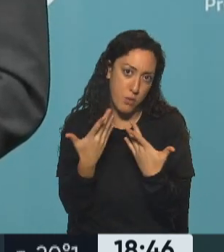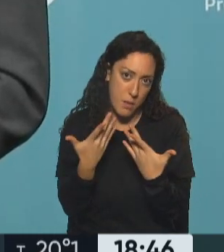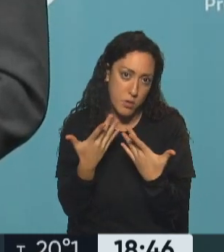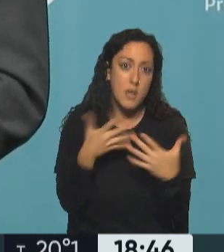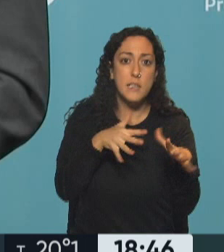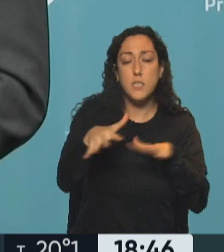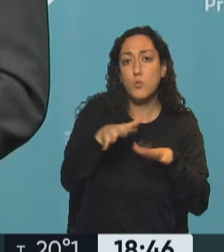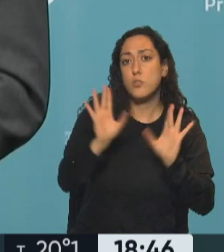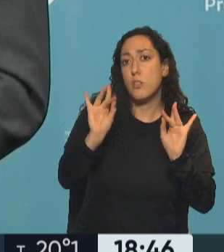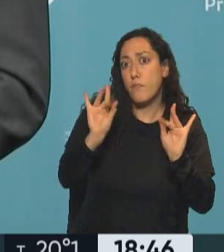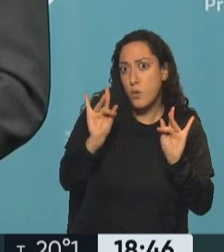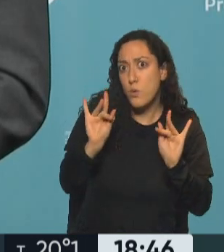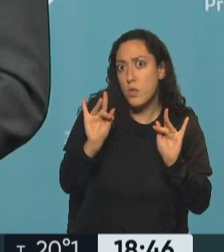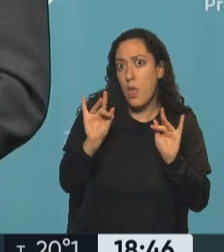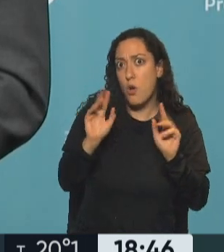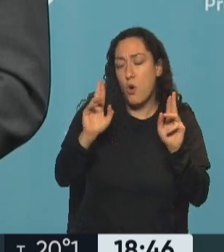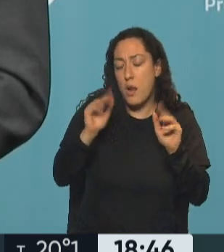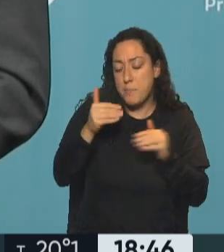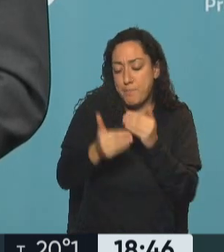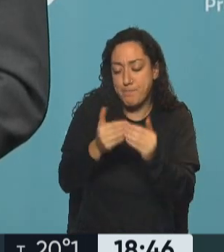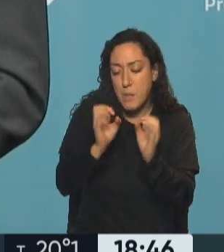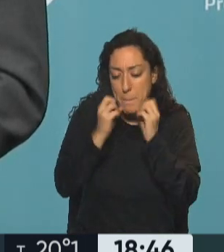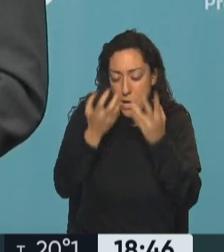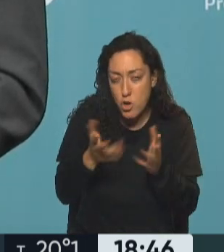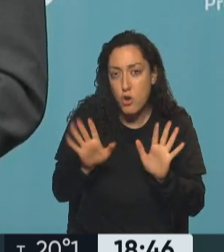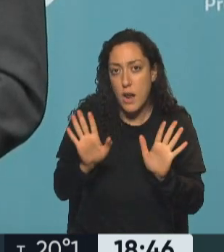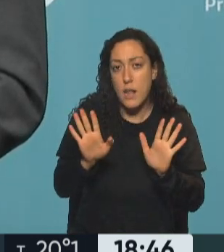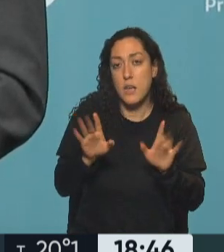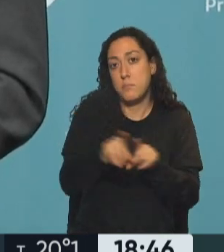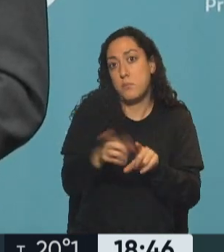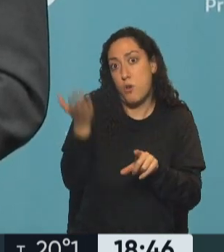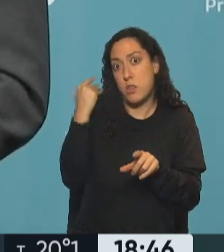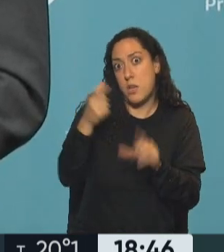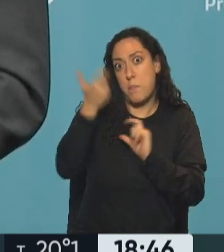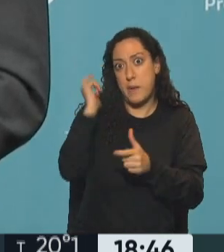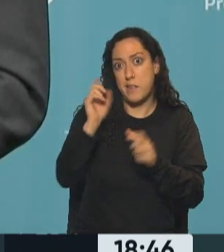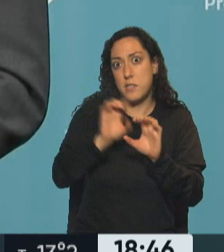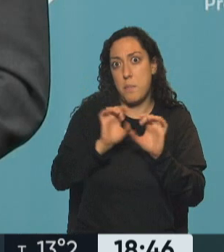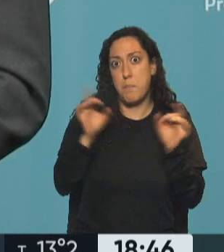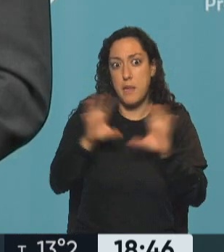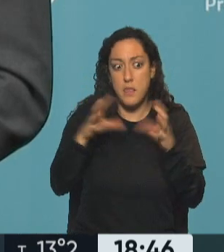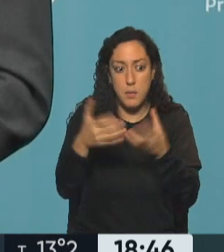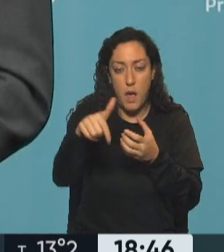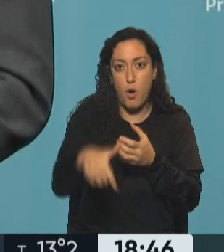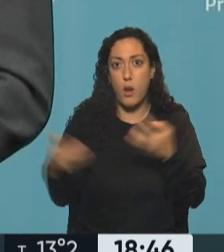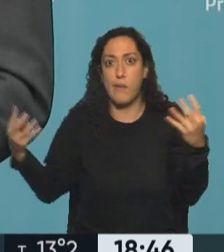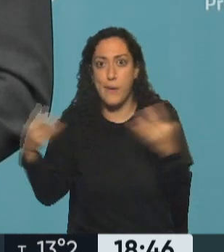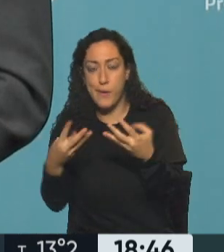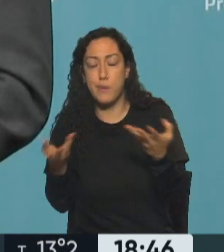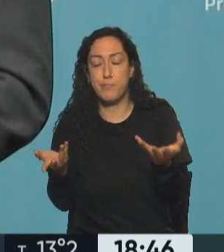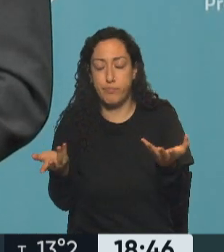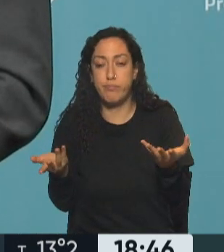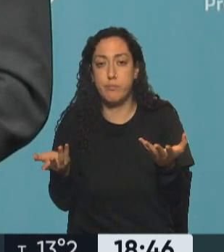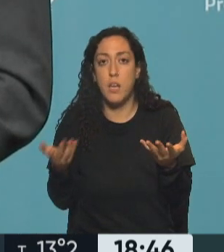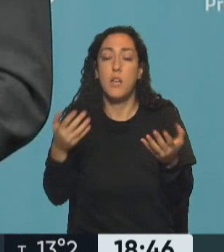de dificultades adicionales a las vividas con pandemia que nos ha generado la guerra y cierta coordinación que quizás haya